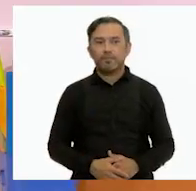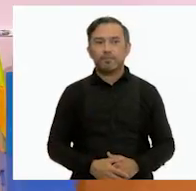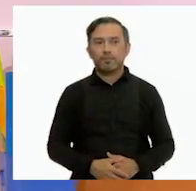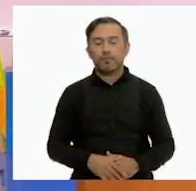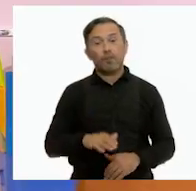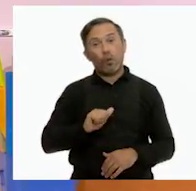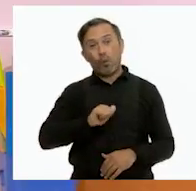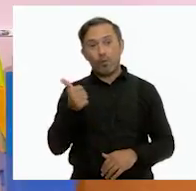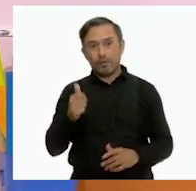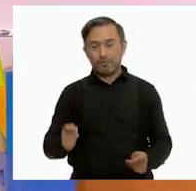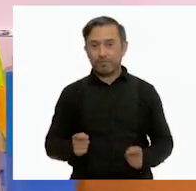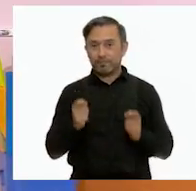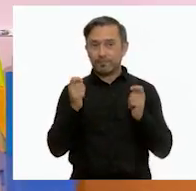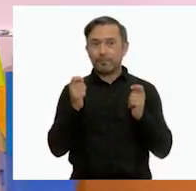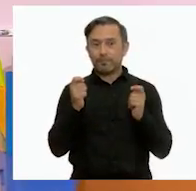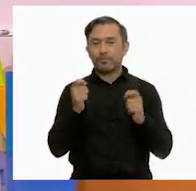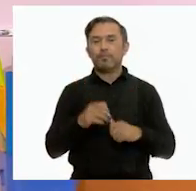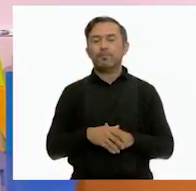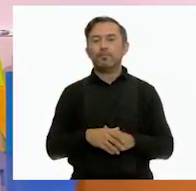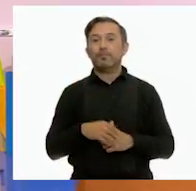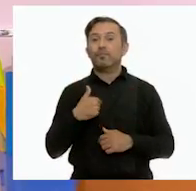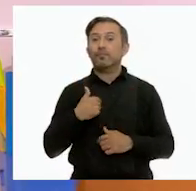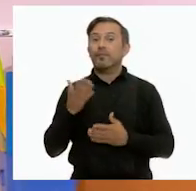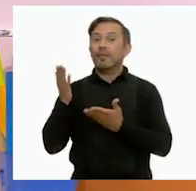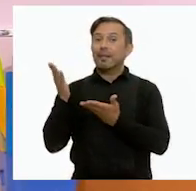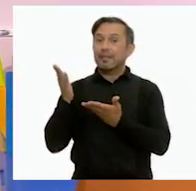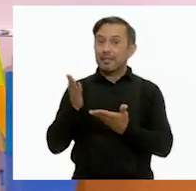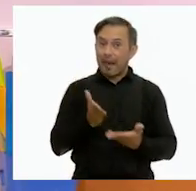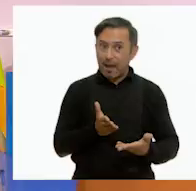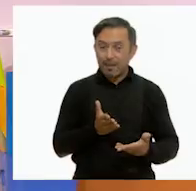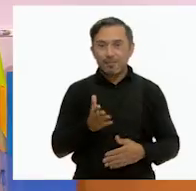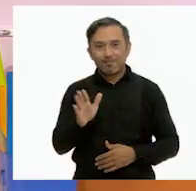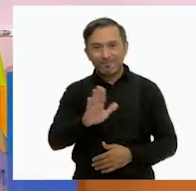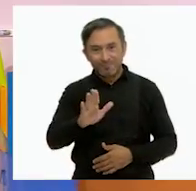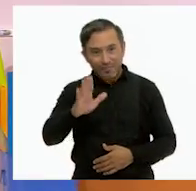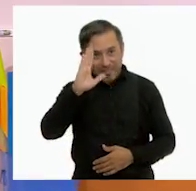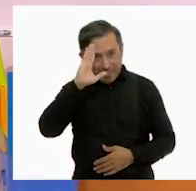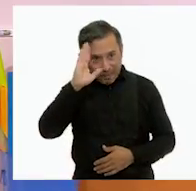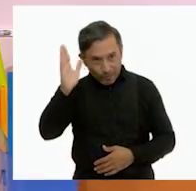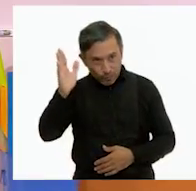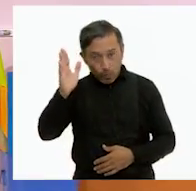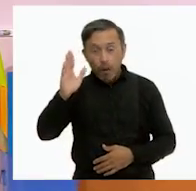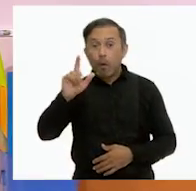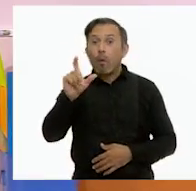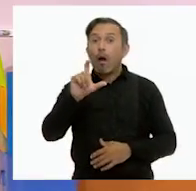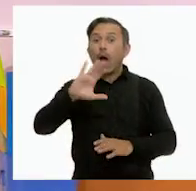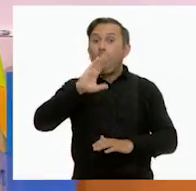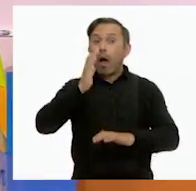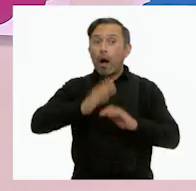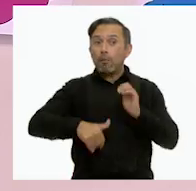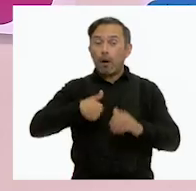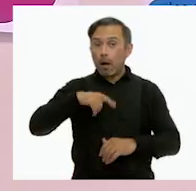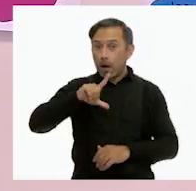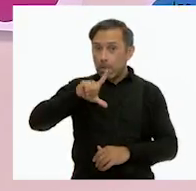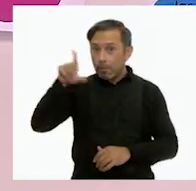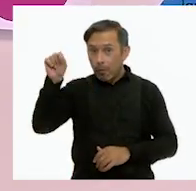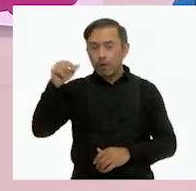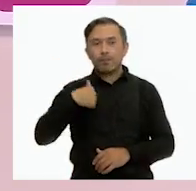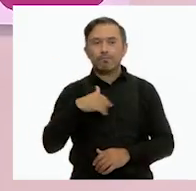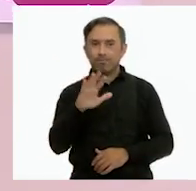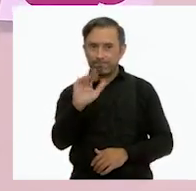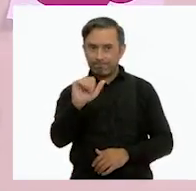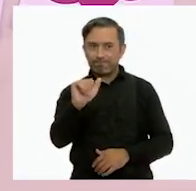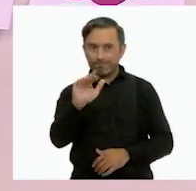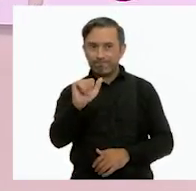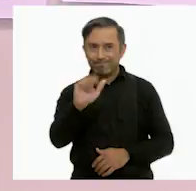Otra, saludo al llegar y me despido cuando me voy. ¿Esta regla dónde